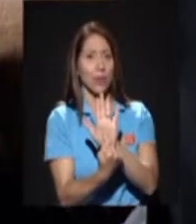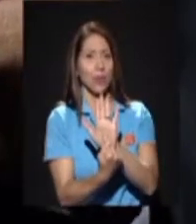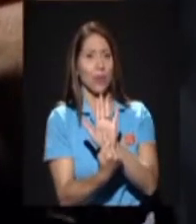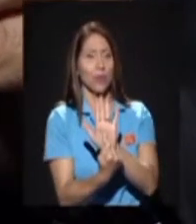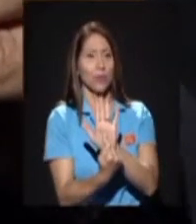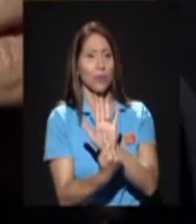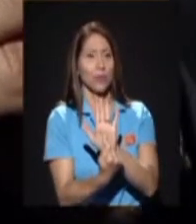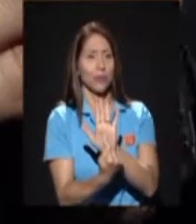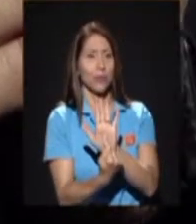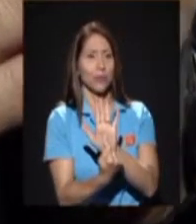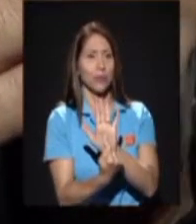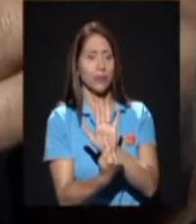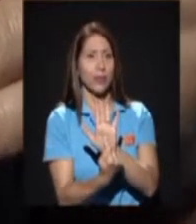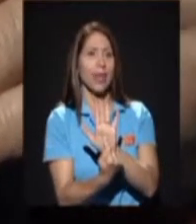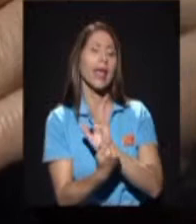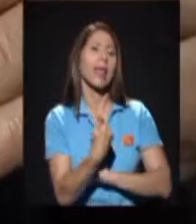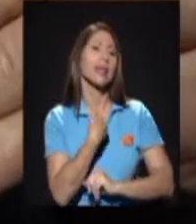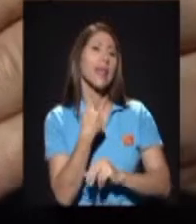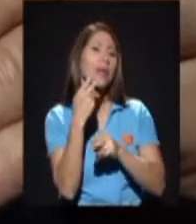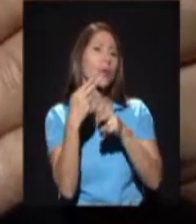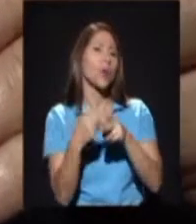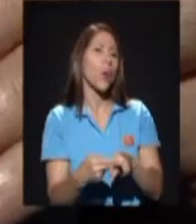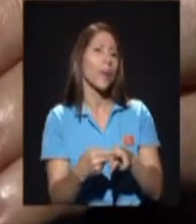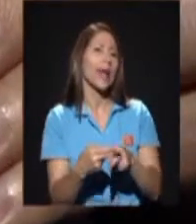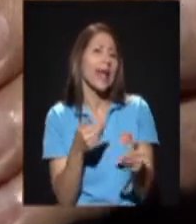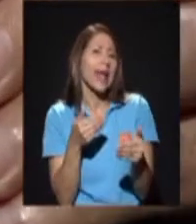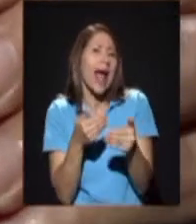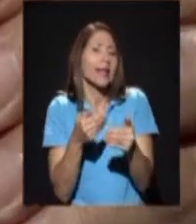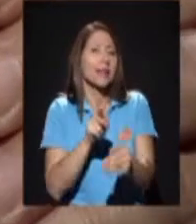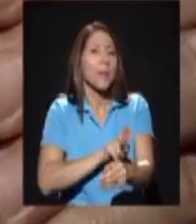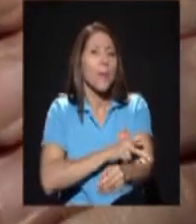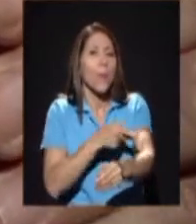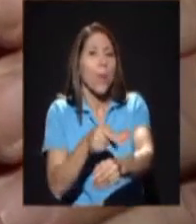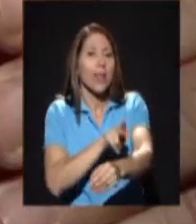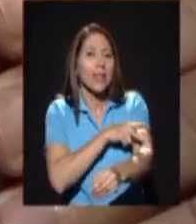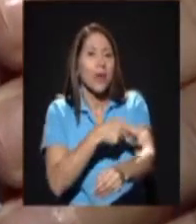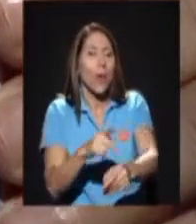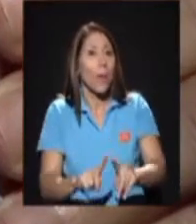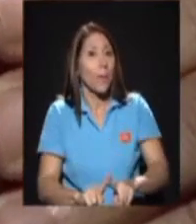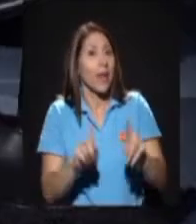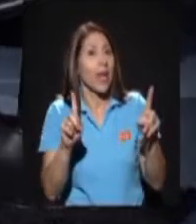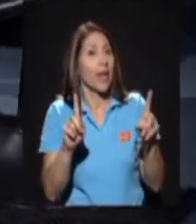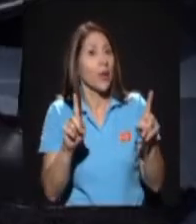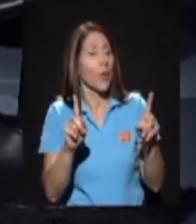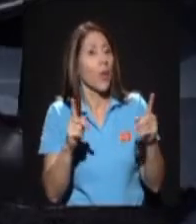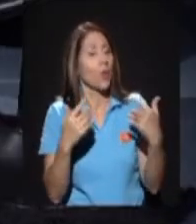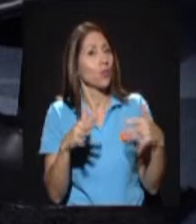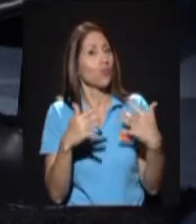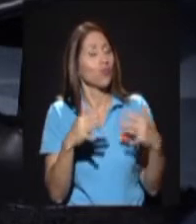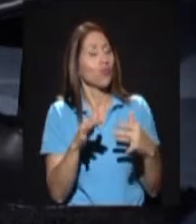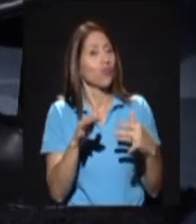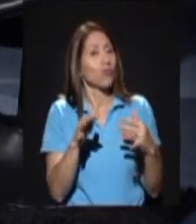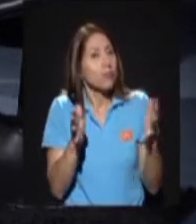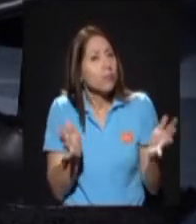que tiene un nombre casi poético, pero muy invitante a